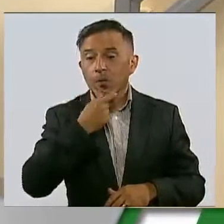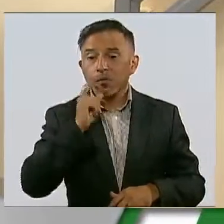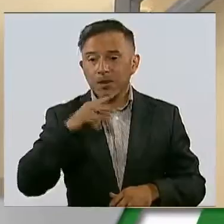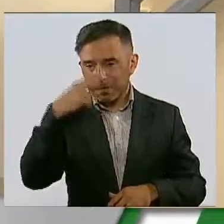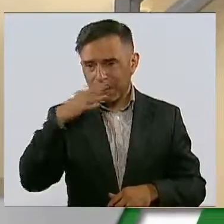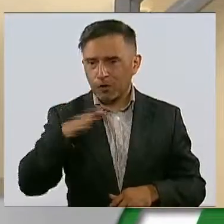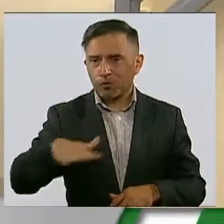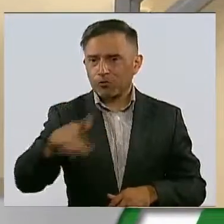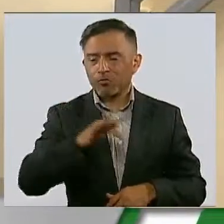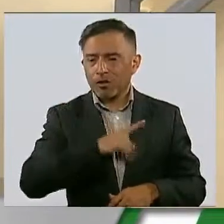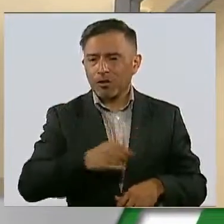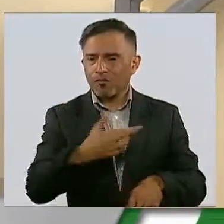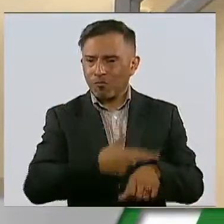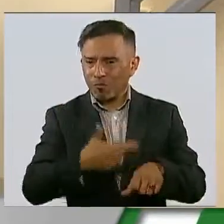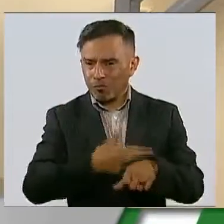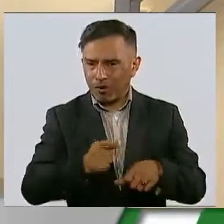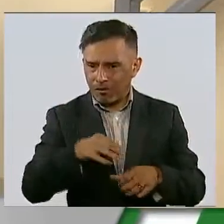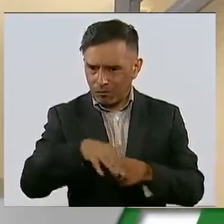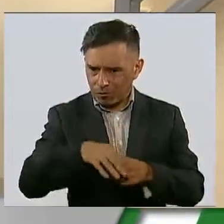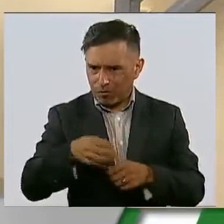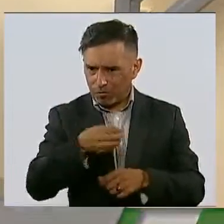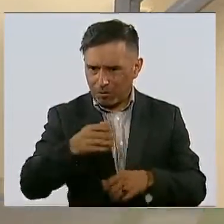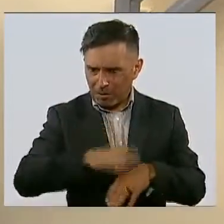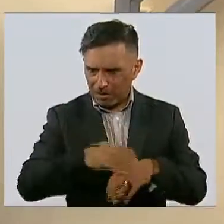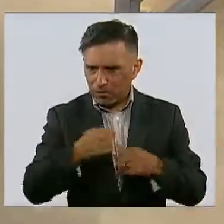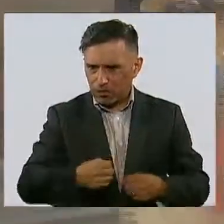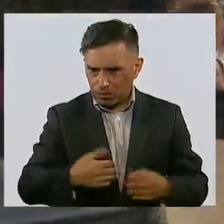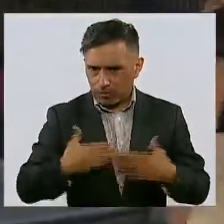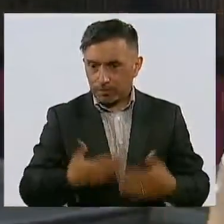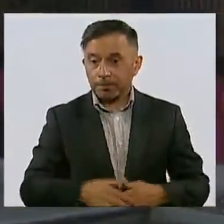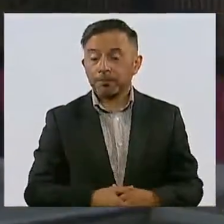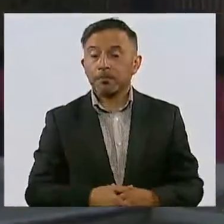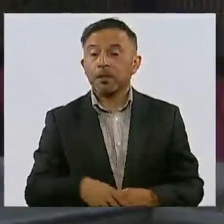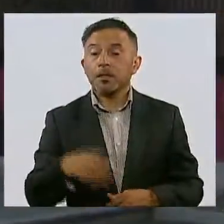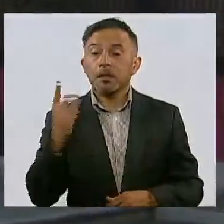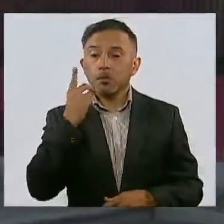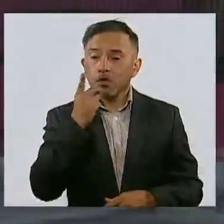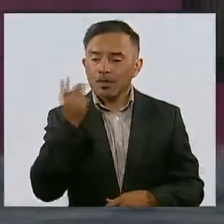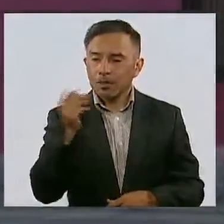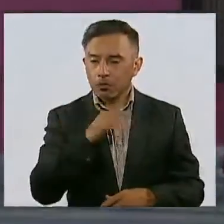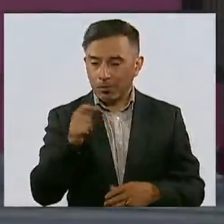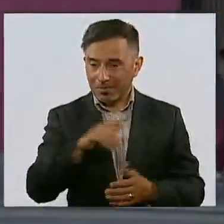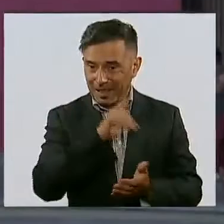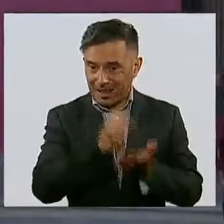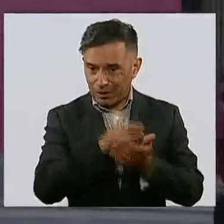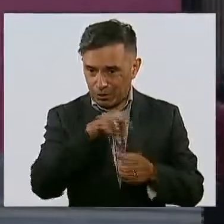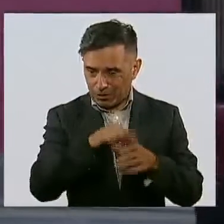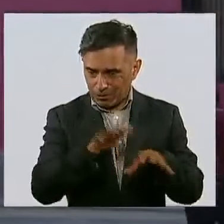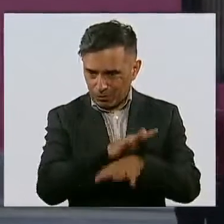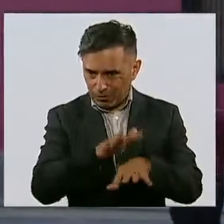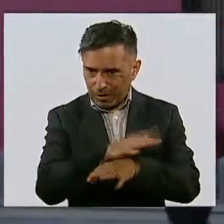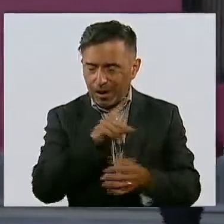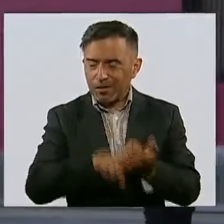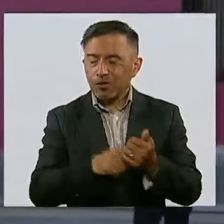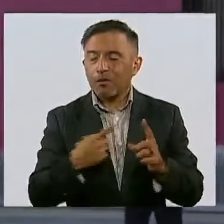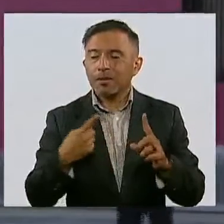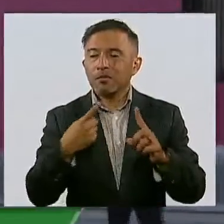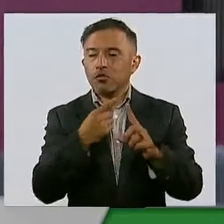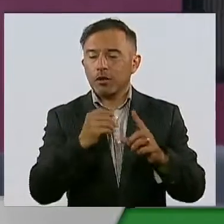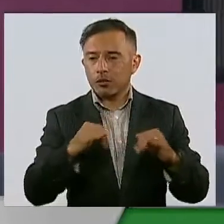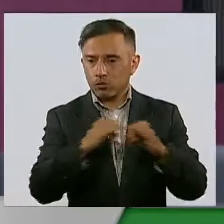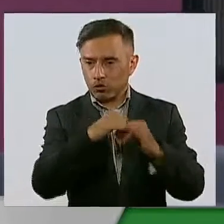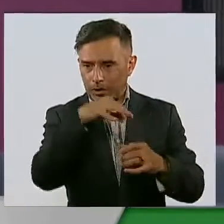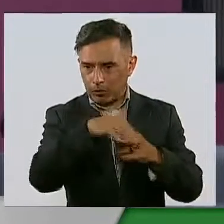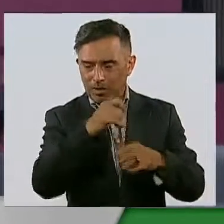proceso más ciudadanizado. El diputado refirió que con la reforma electoral se busca reestructurar al órgano electoral con